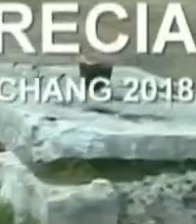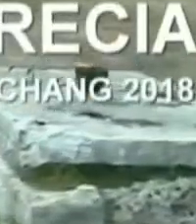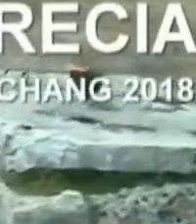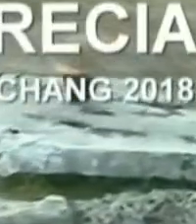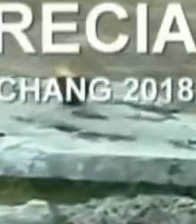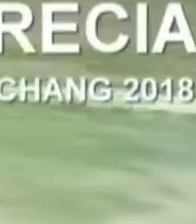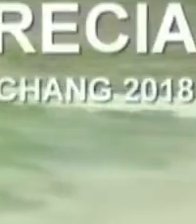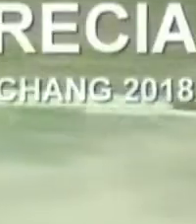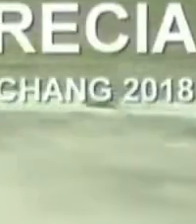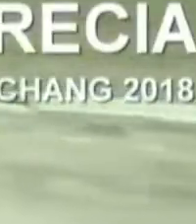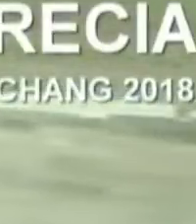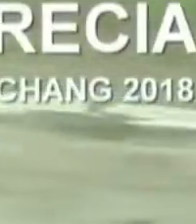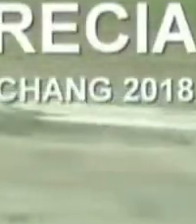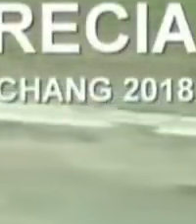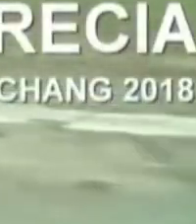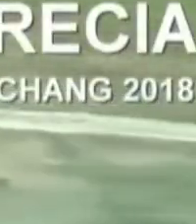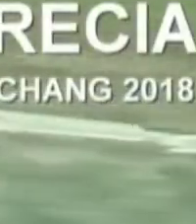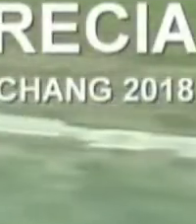Central Limited Committee.